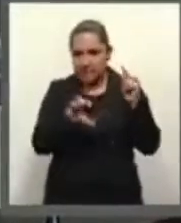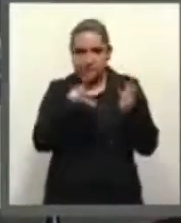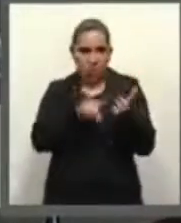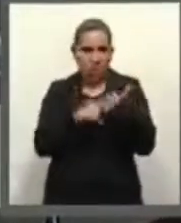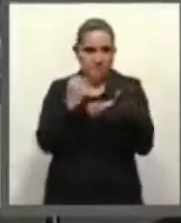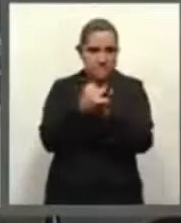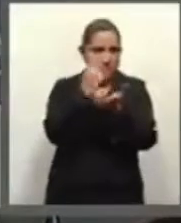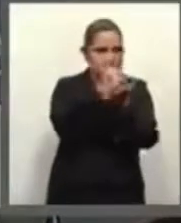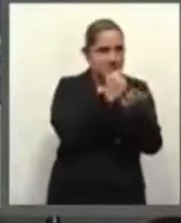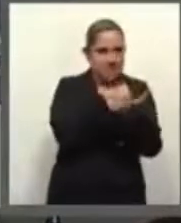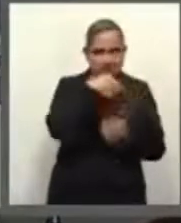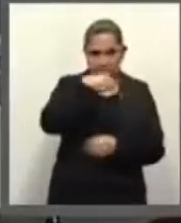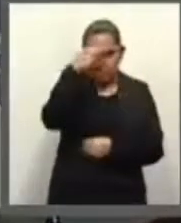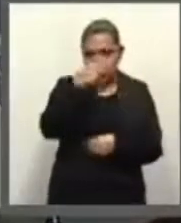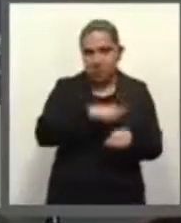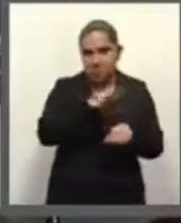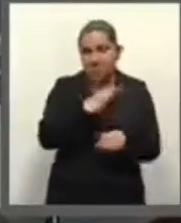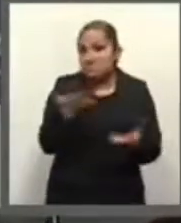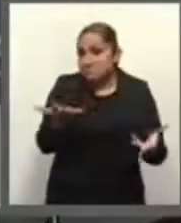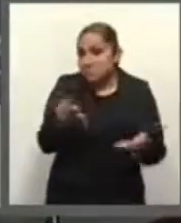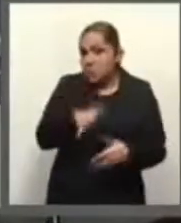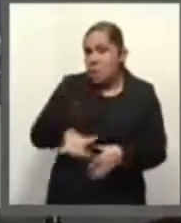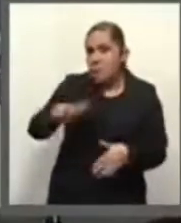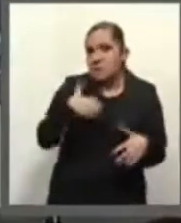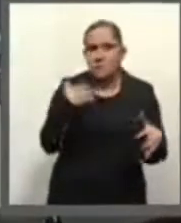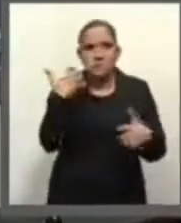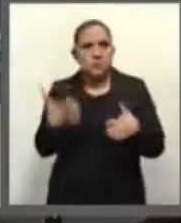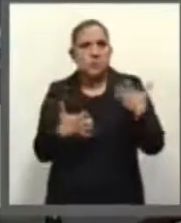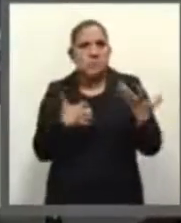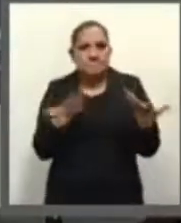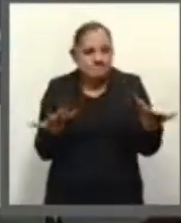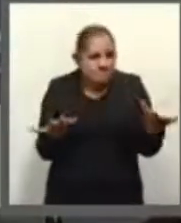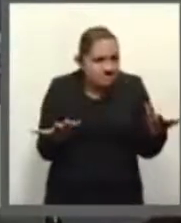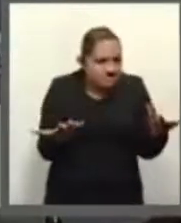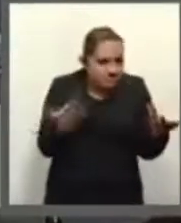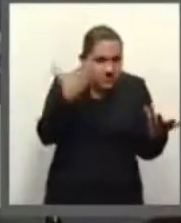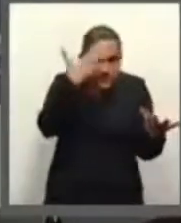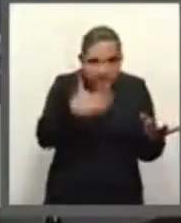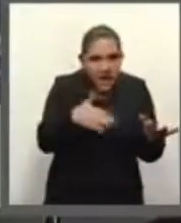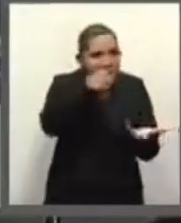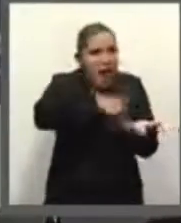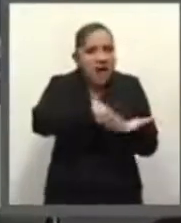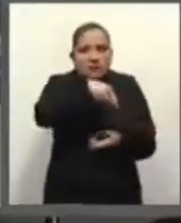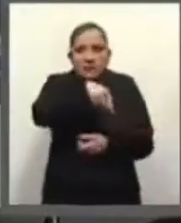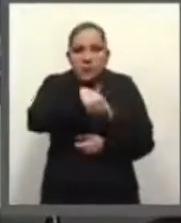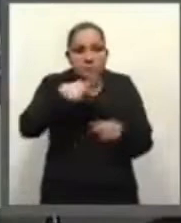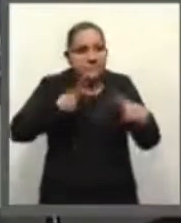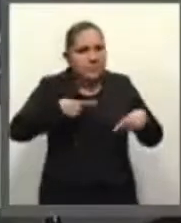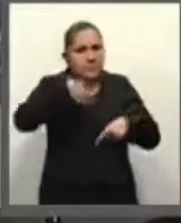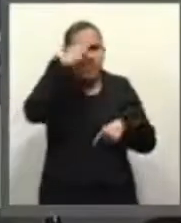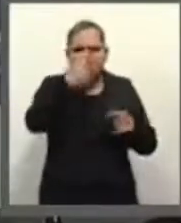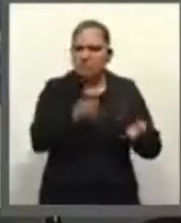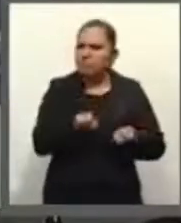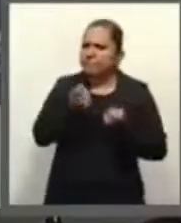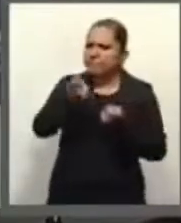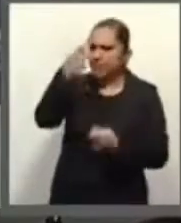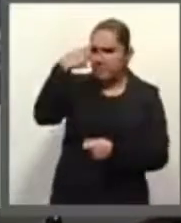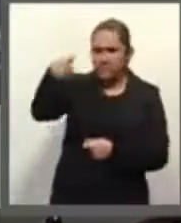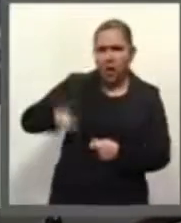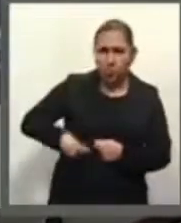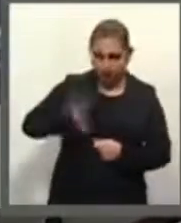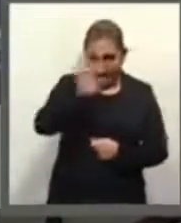de México no se dio la responsabilidad de conducir. Si nos equivocamos o no en cómo vamos a